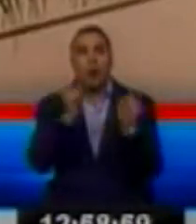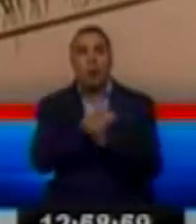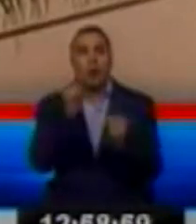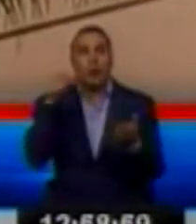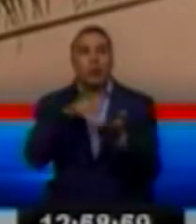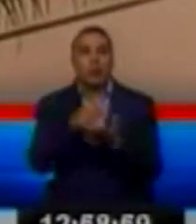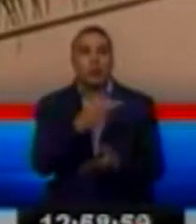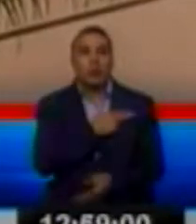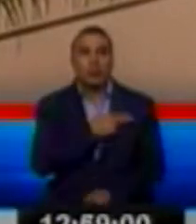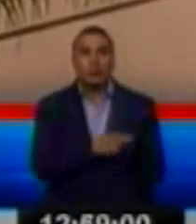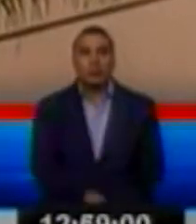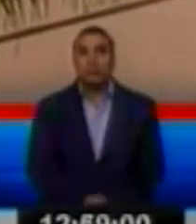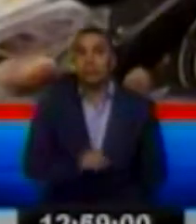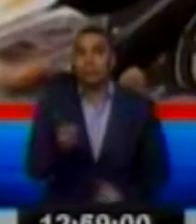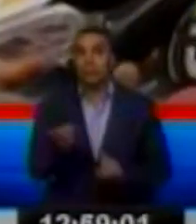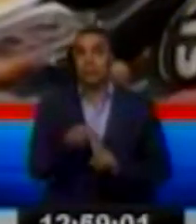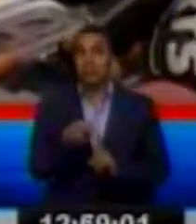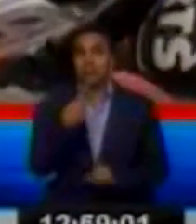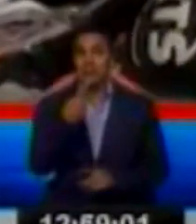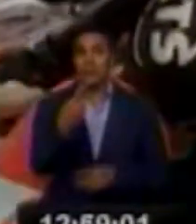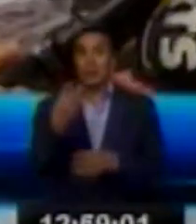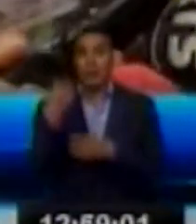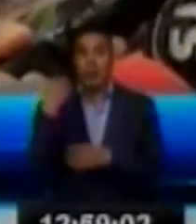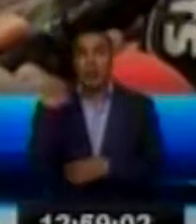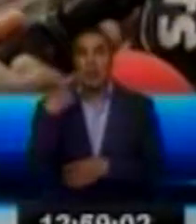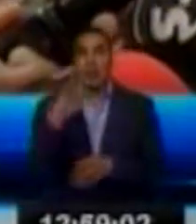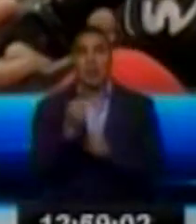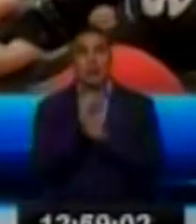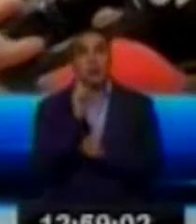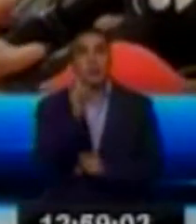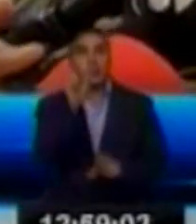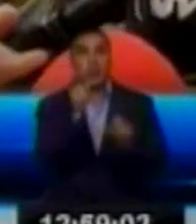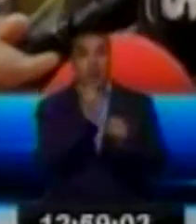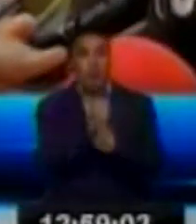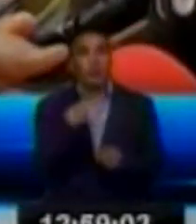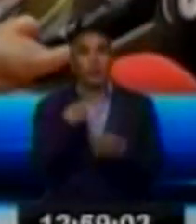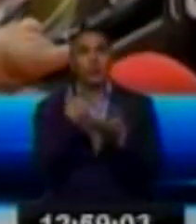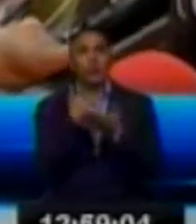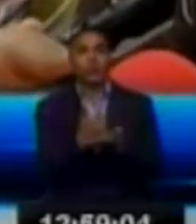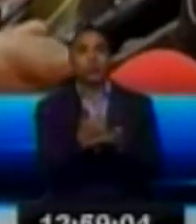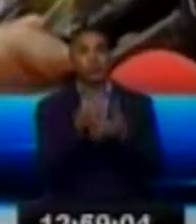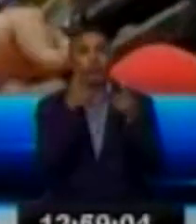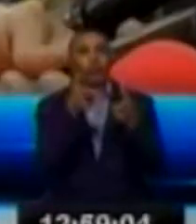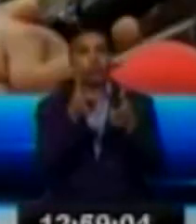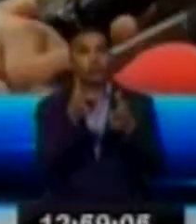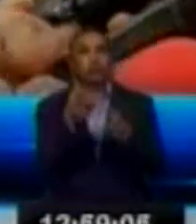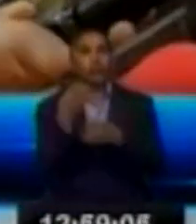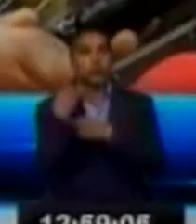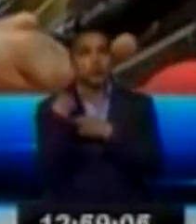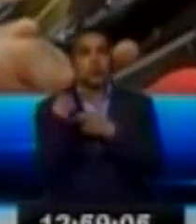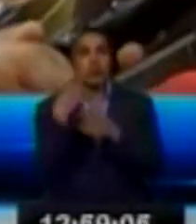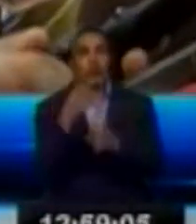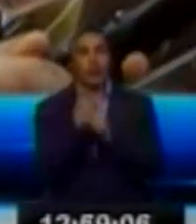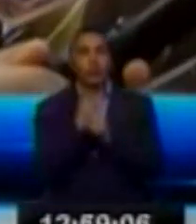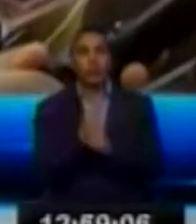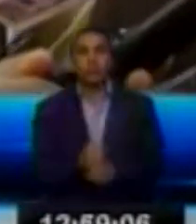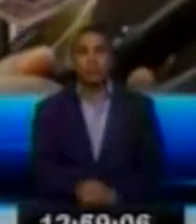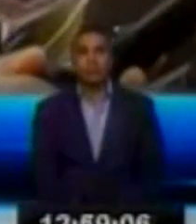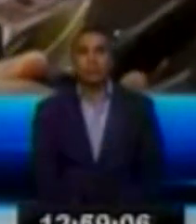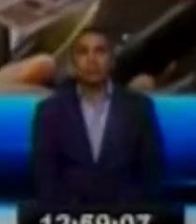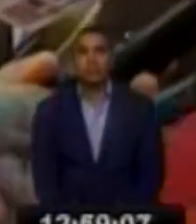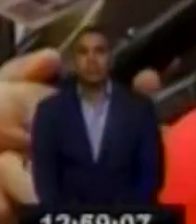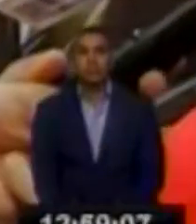estatal. Primero, garantizar la seguridad de ellos, que hemos conversado ya con el doctor Pazley ayer y bueno, y con las demás autoridades de la